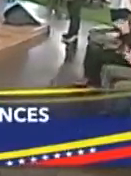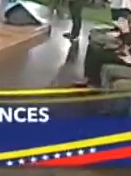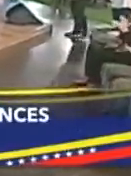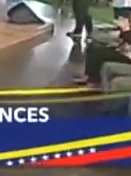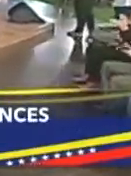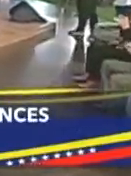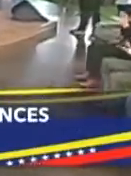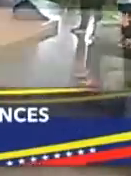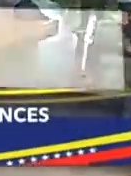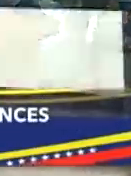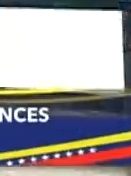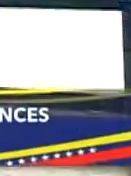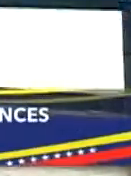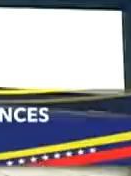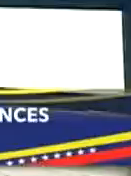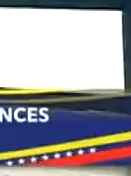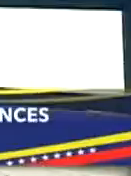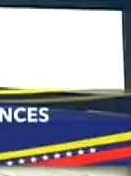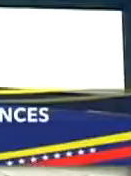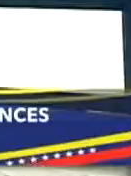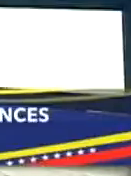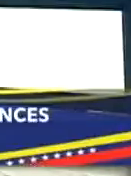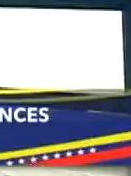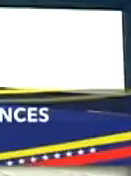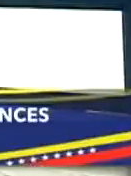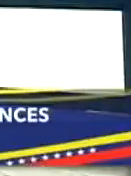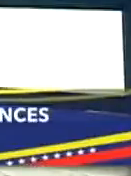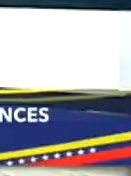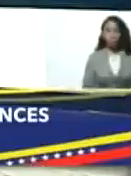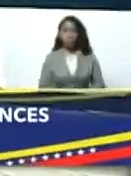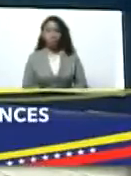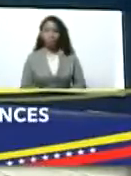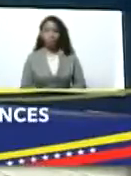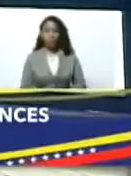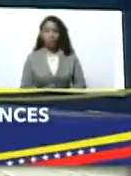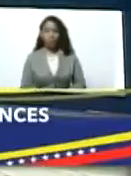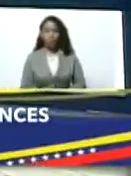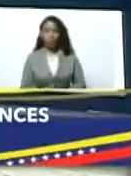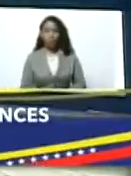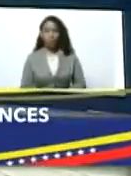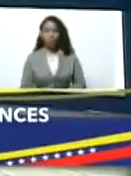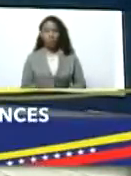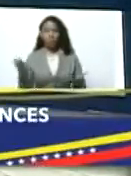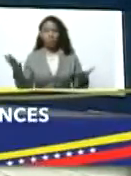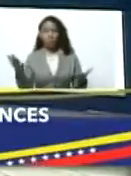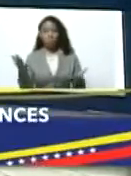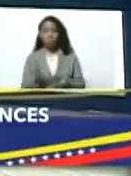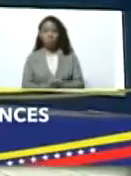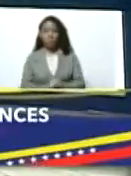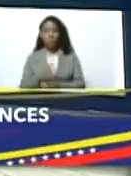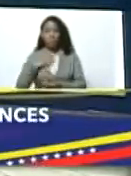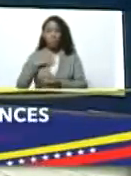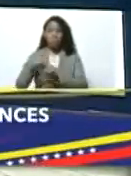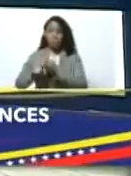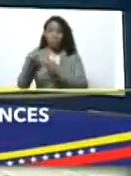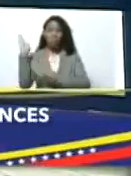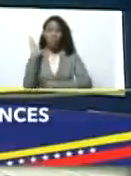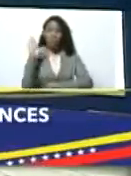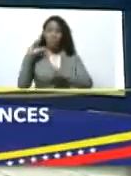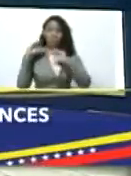Naguará, pues. Mundito y su orquesta celestial. ¿Ah? Silita, lo que veníamos